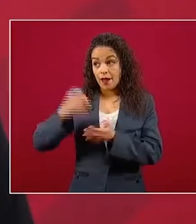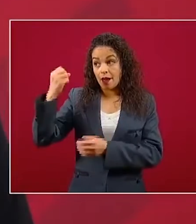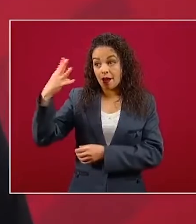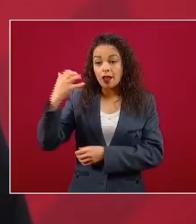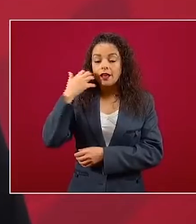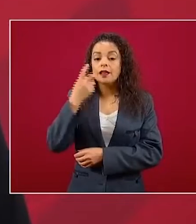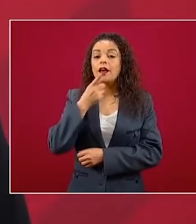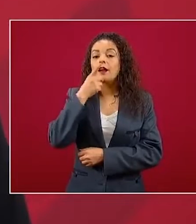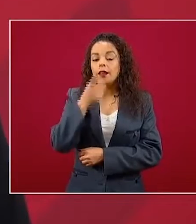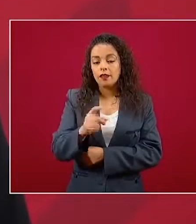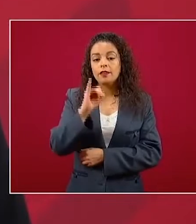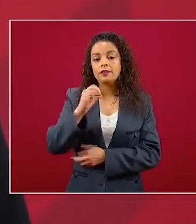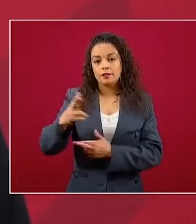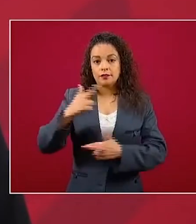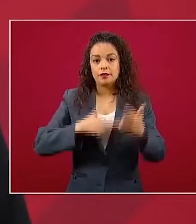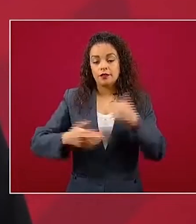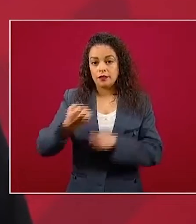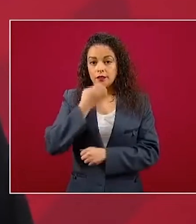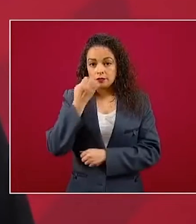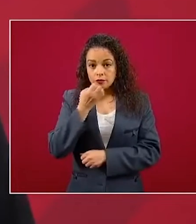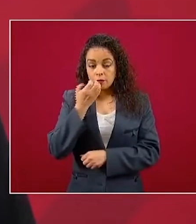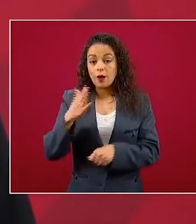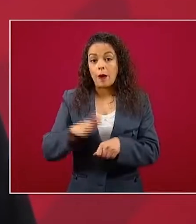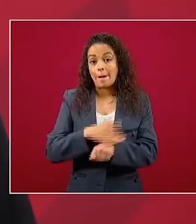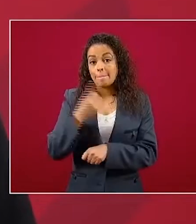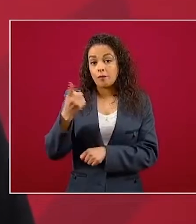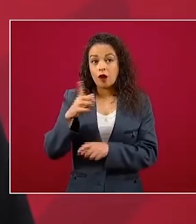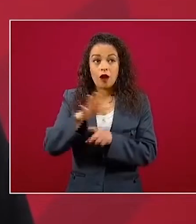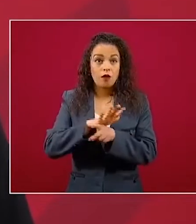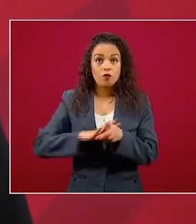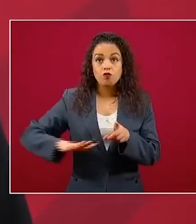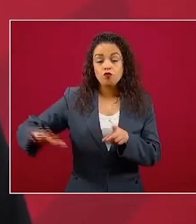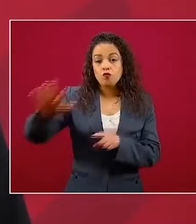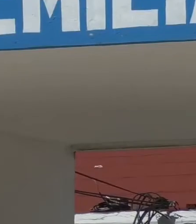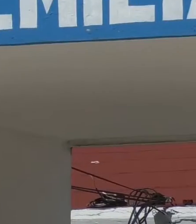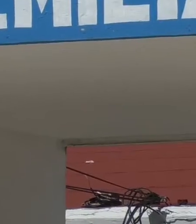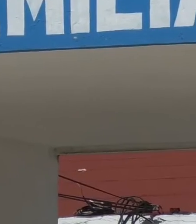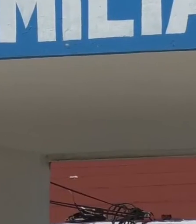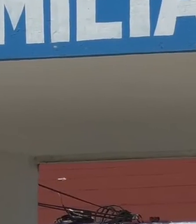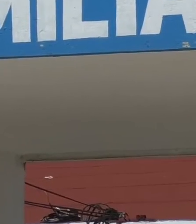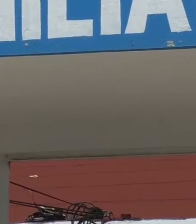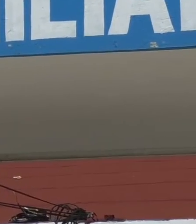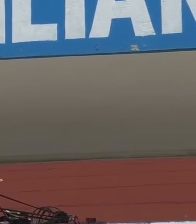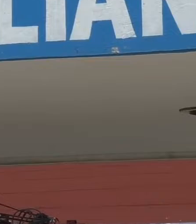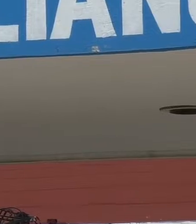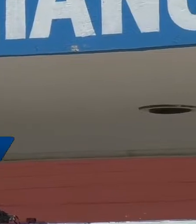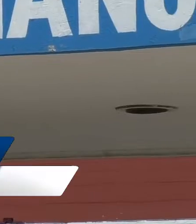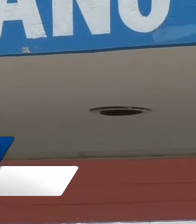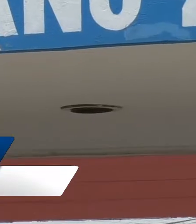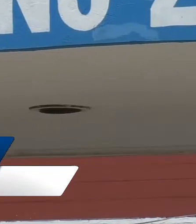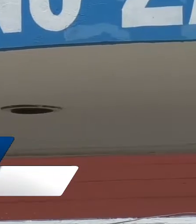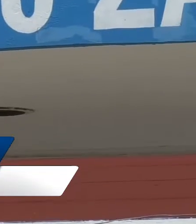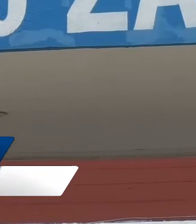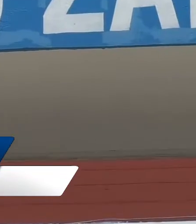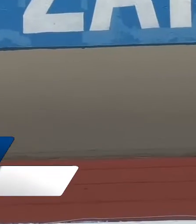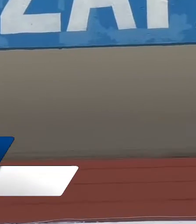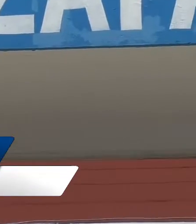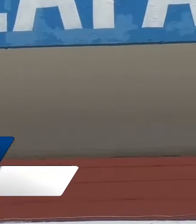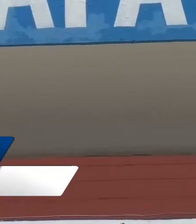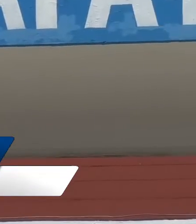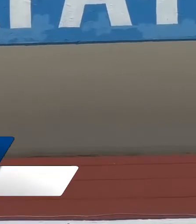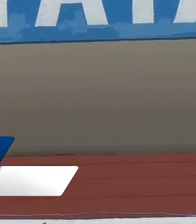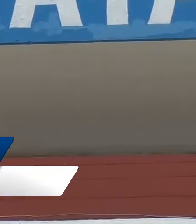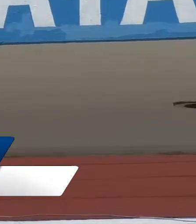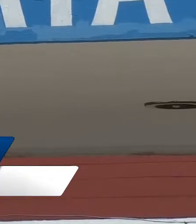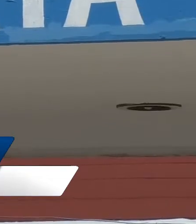que las condiciones están dadas para realizar de manera segura declaró que cuando eso pase refiriéndose al